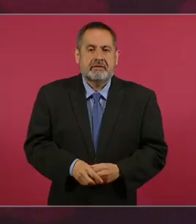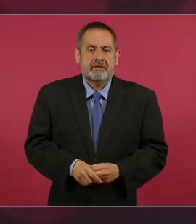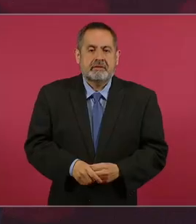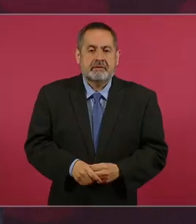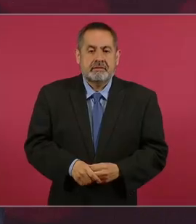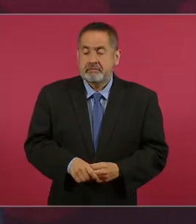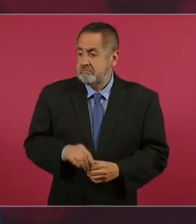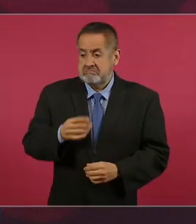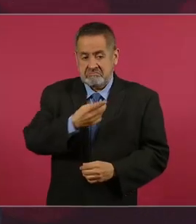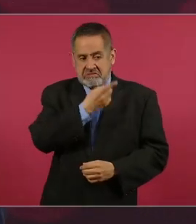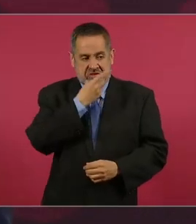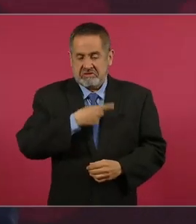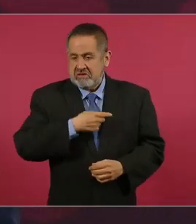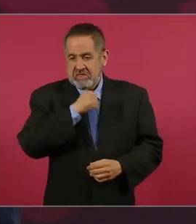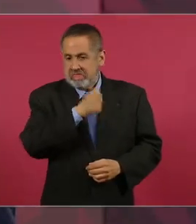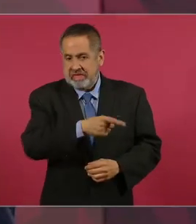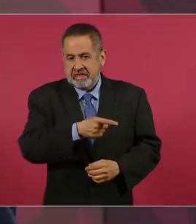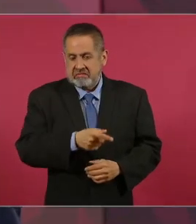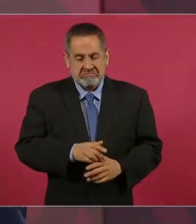Le digo, no, no,